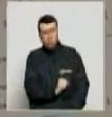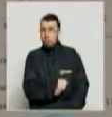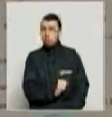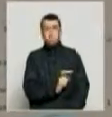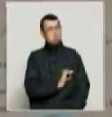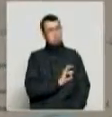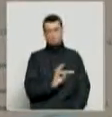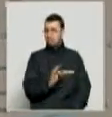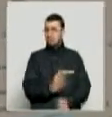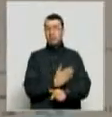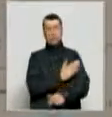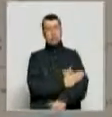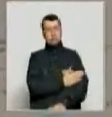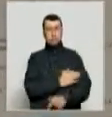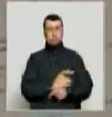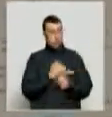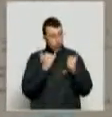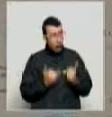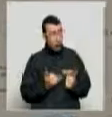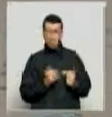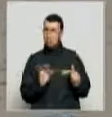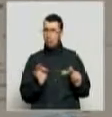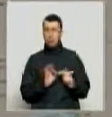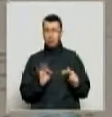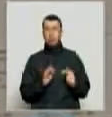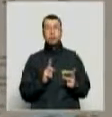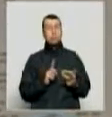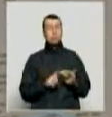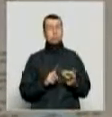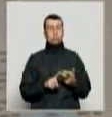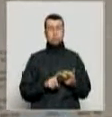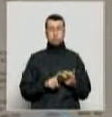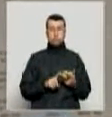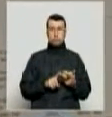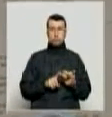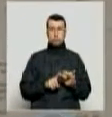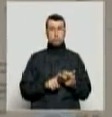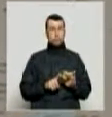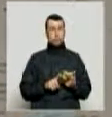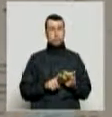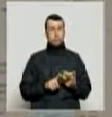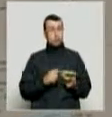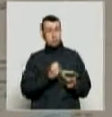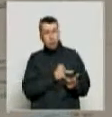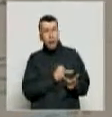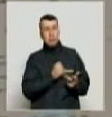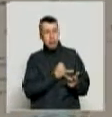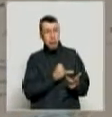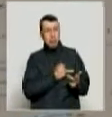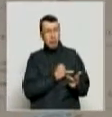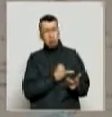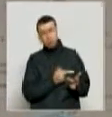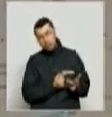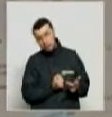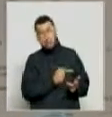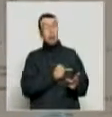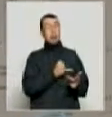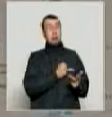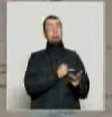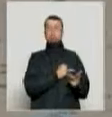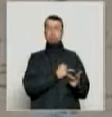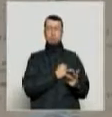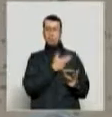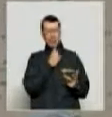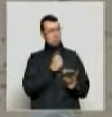previos anteriormente, ni tampoco en este instante está presentando uno. De la misma manera, no tiene arritmias cardíacas, es decir, su corazón late de una manera adecuada, no